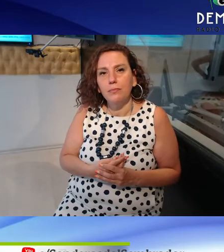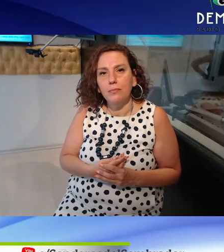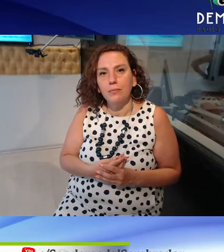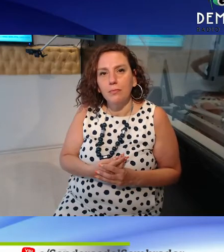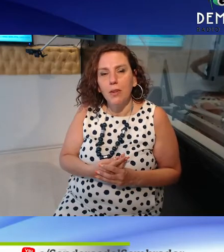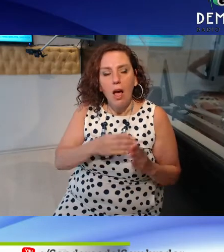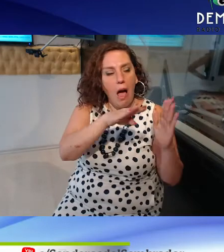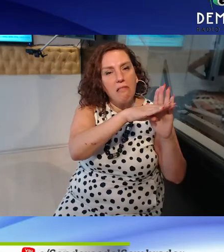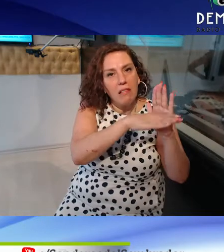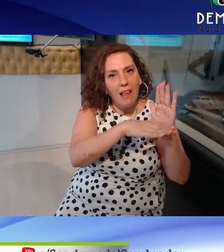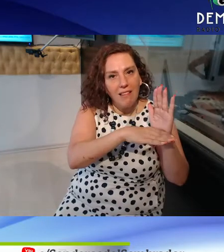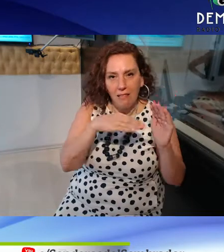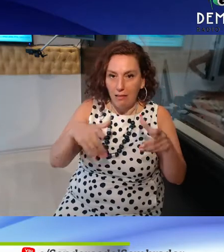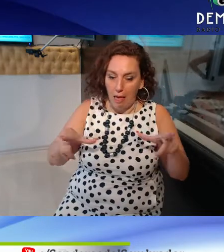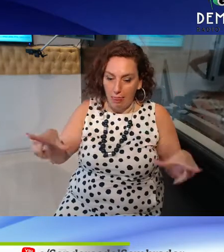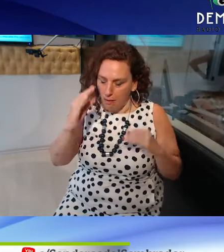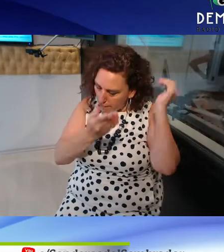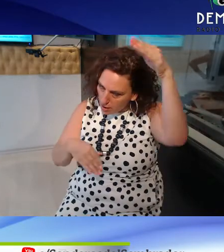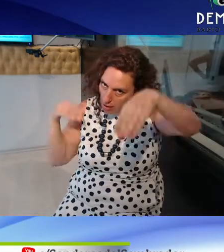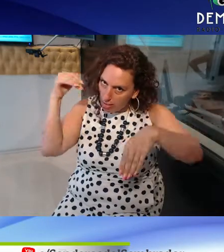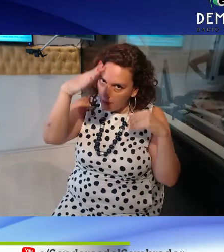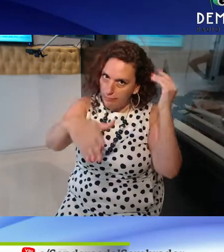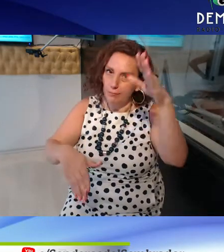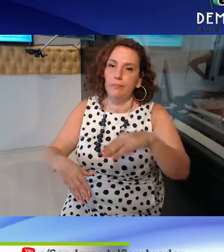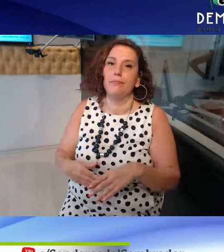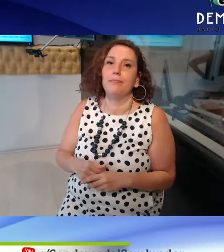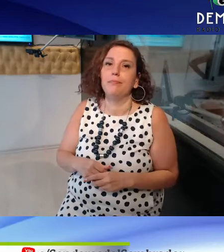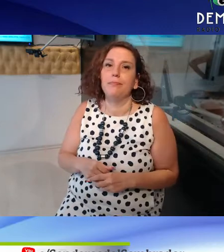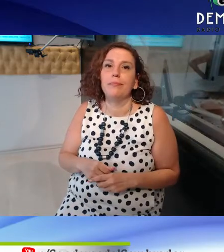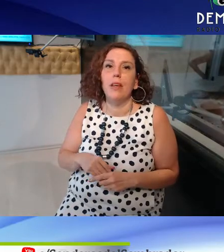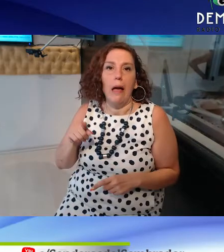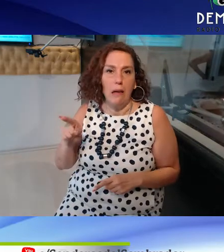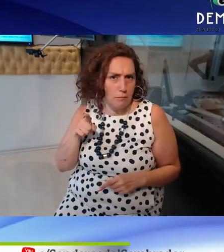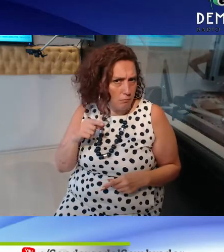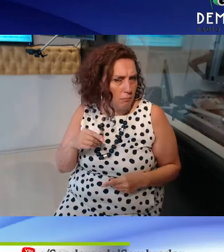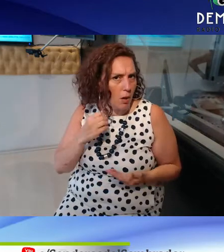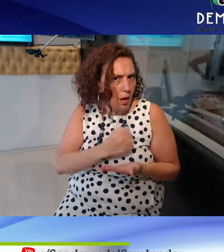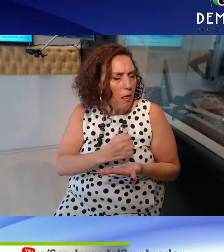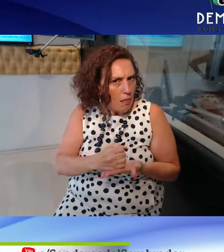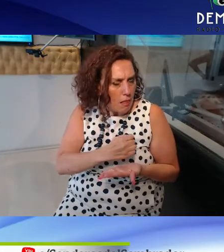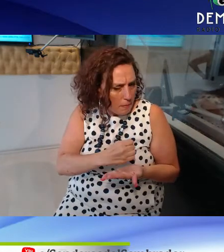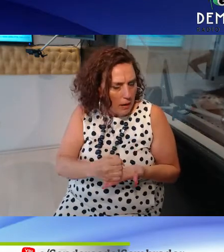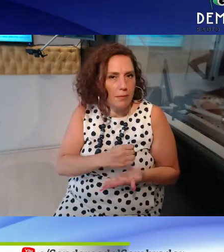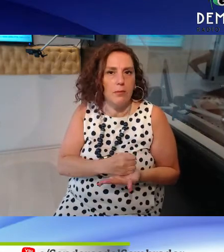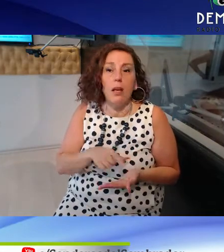la lista de pileta. Bien, o sea que vas a tratar de entrenarte como auxiliar administrativa. Sí. Muy bien. ¿Y vos, Diego, qué vas a trabajar?